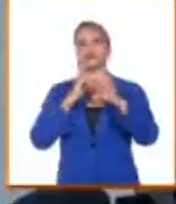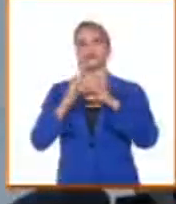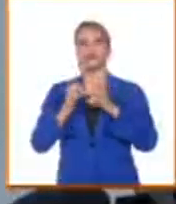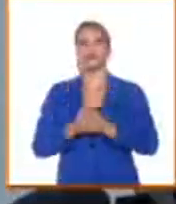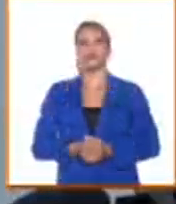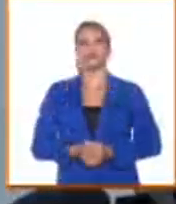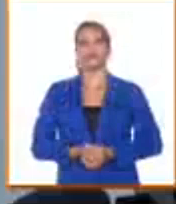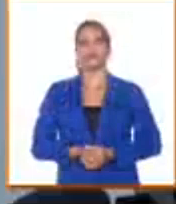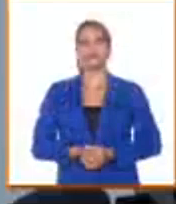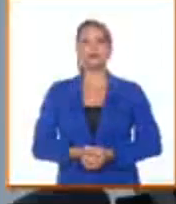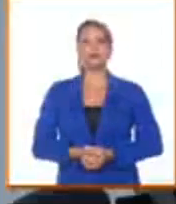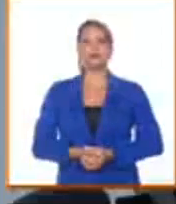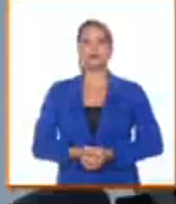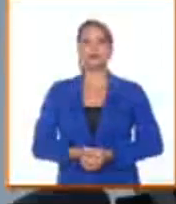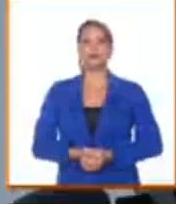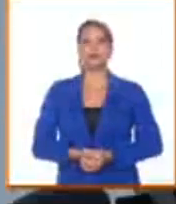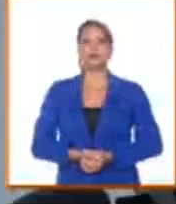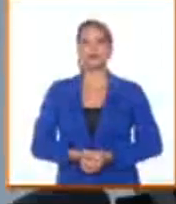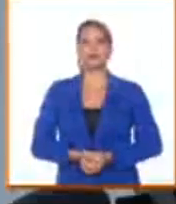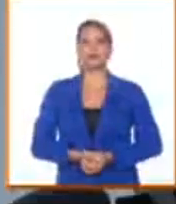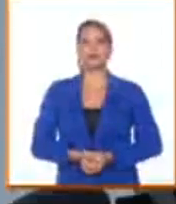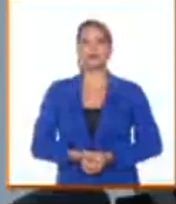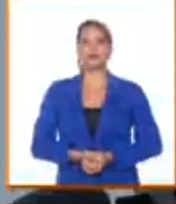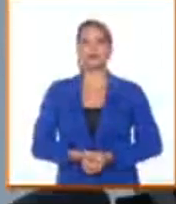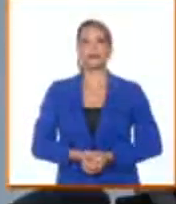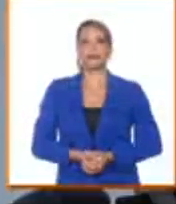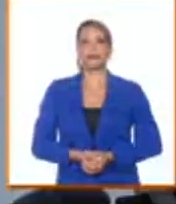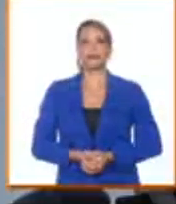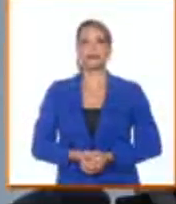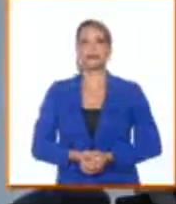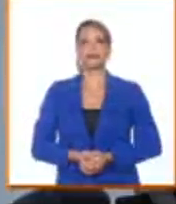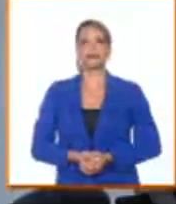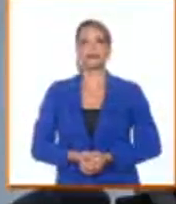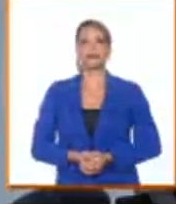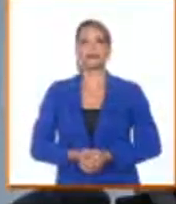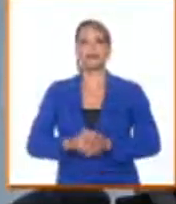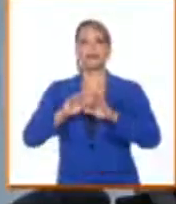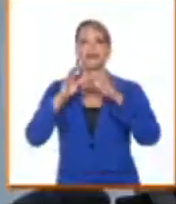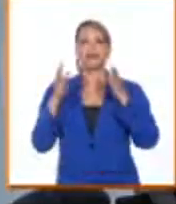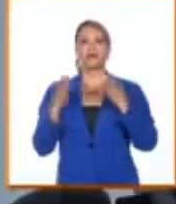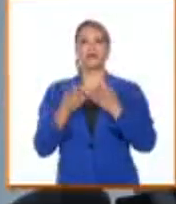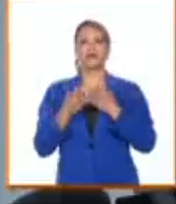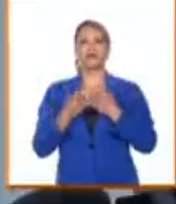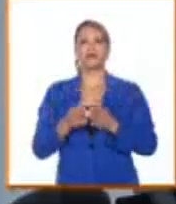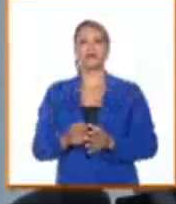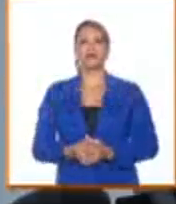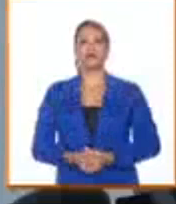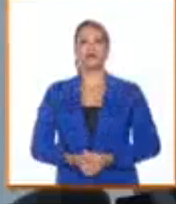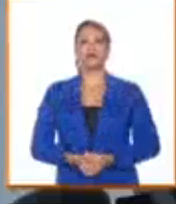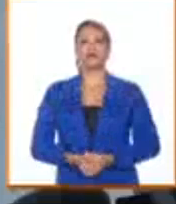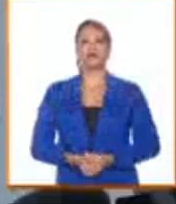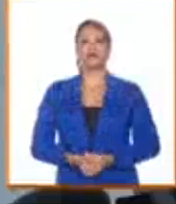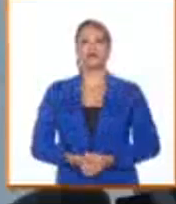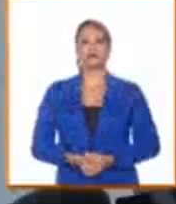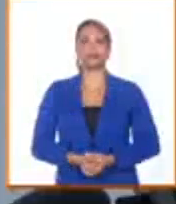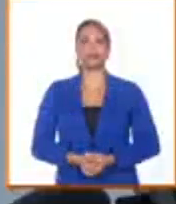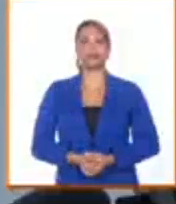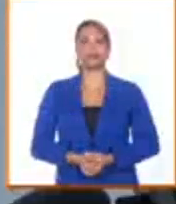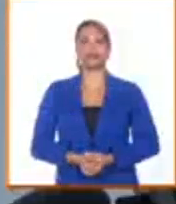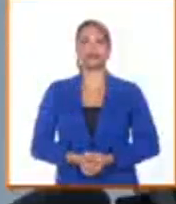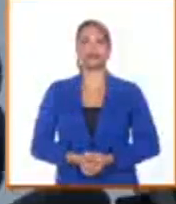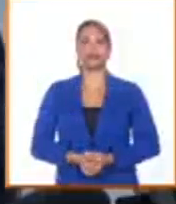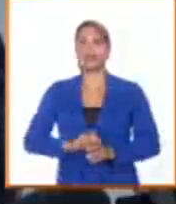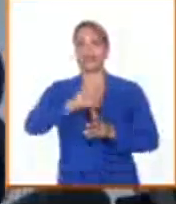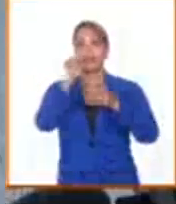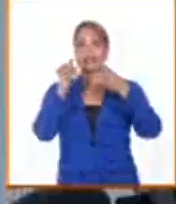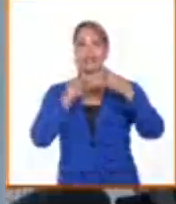identificados. Este elemento de la investigación, a la cual le dedica también un capítulo, es muy importante. Y un tercer elemento